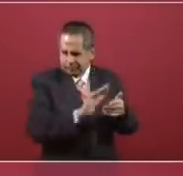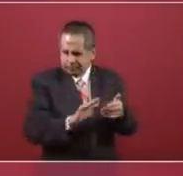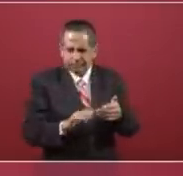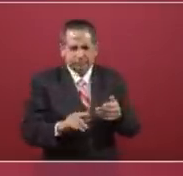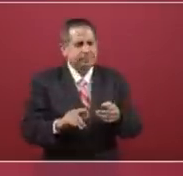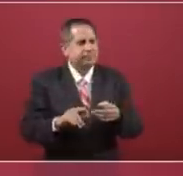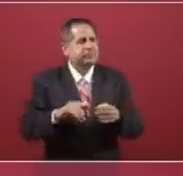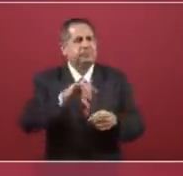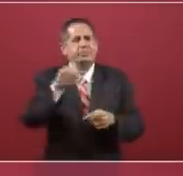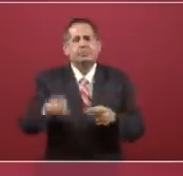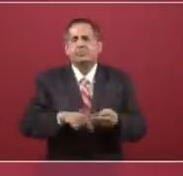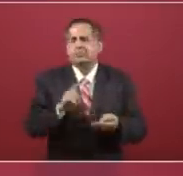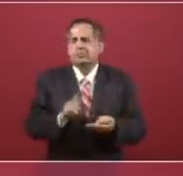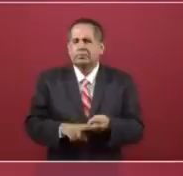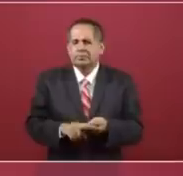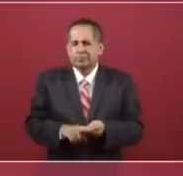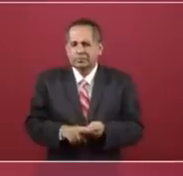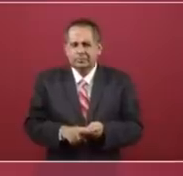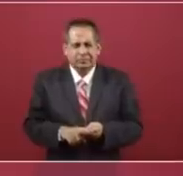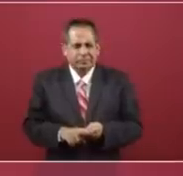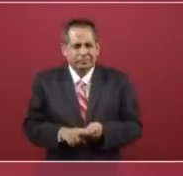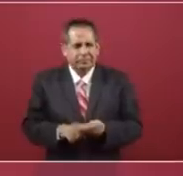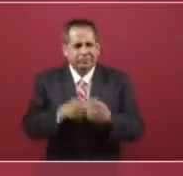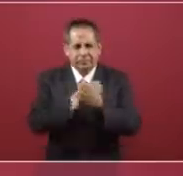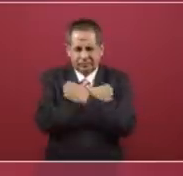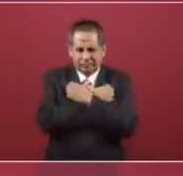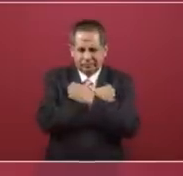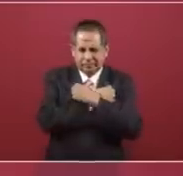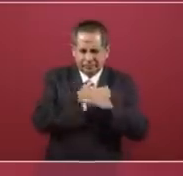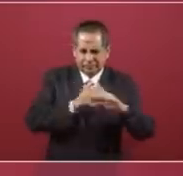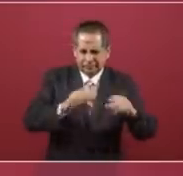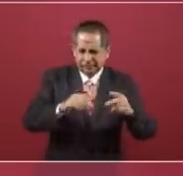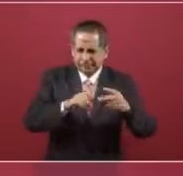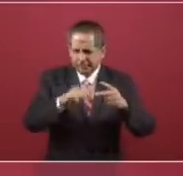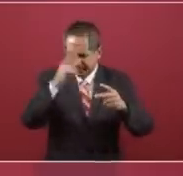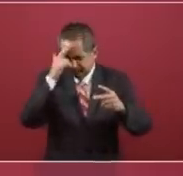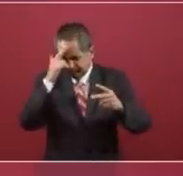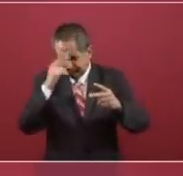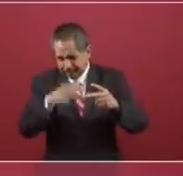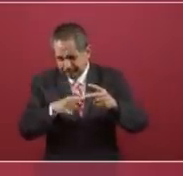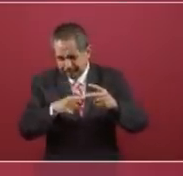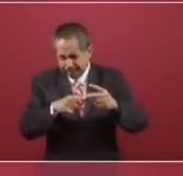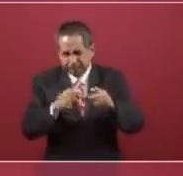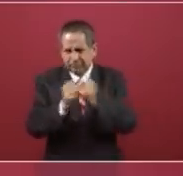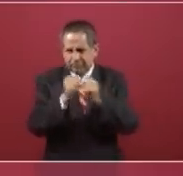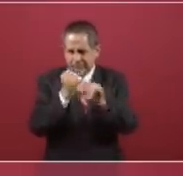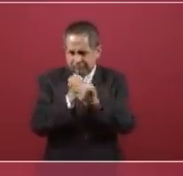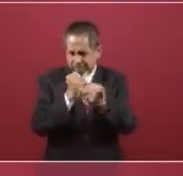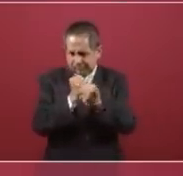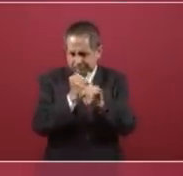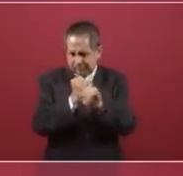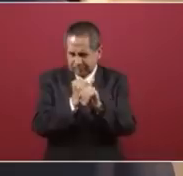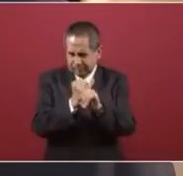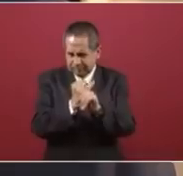sistema de educación por internet